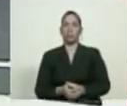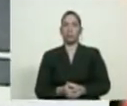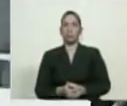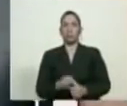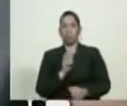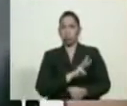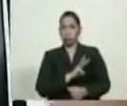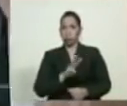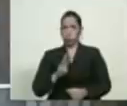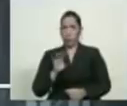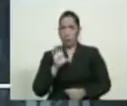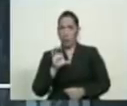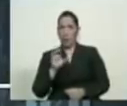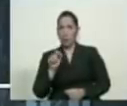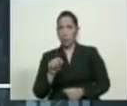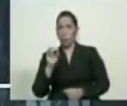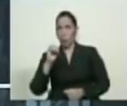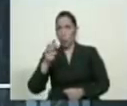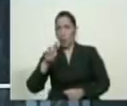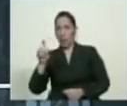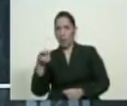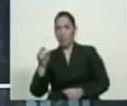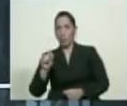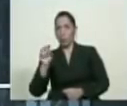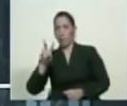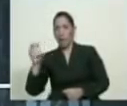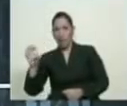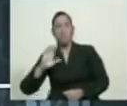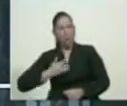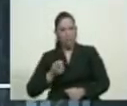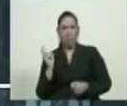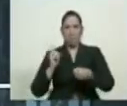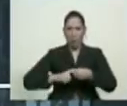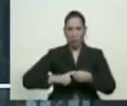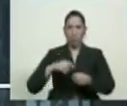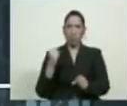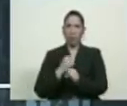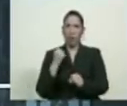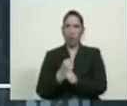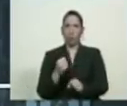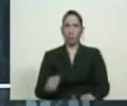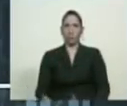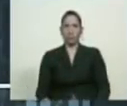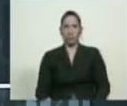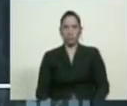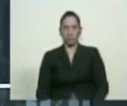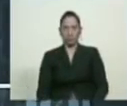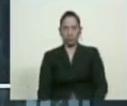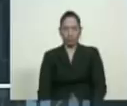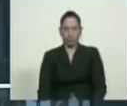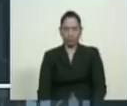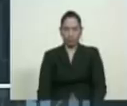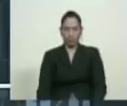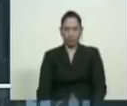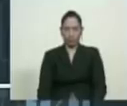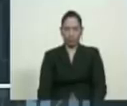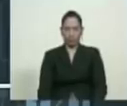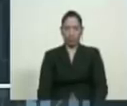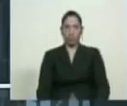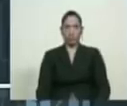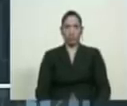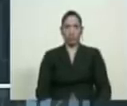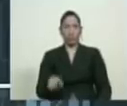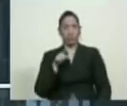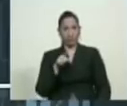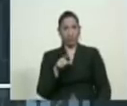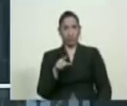www.patria.org.be, y puede registrarse allí también como trabajadora o como trabajador privado. Hoy vamos a publicar